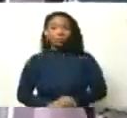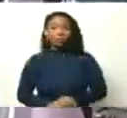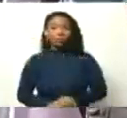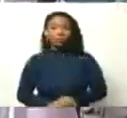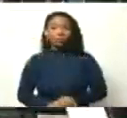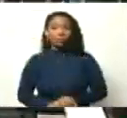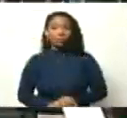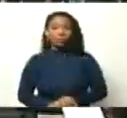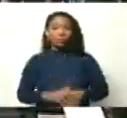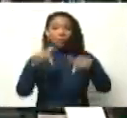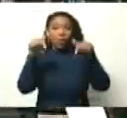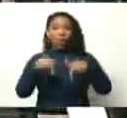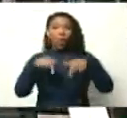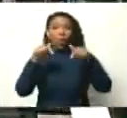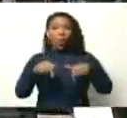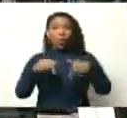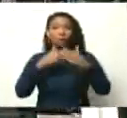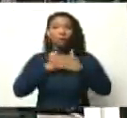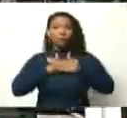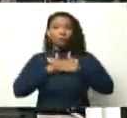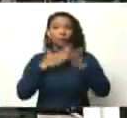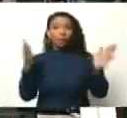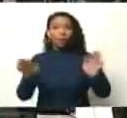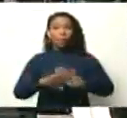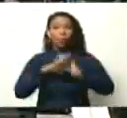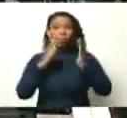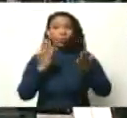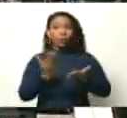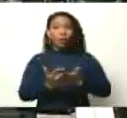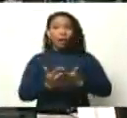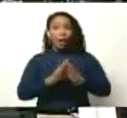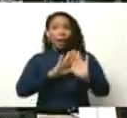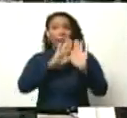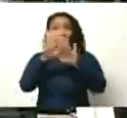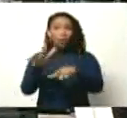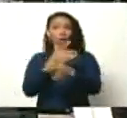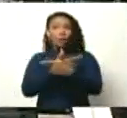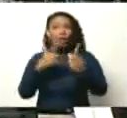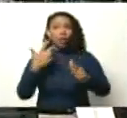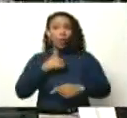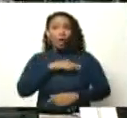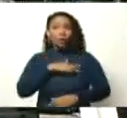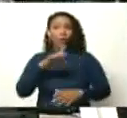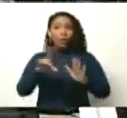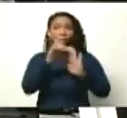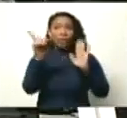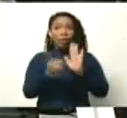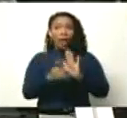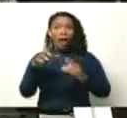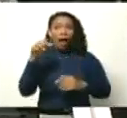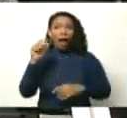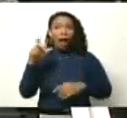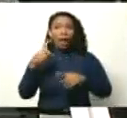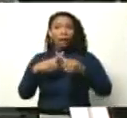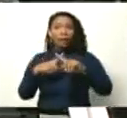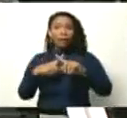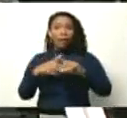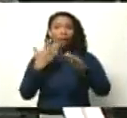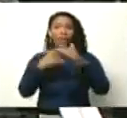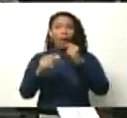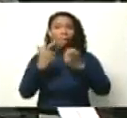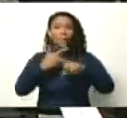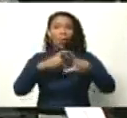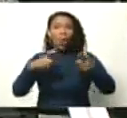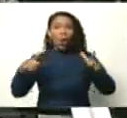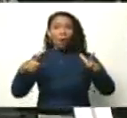A partir de hoy, la solidaridad mundial en favor de la liberación de nuestro diplomático. va